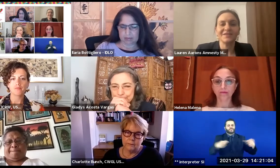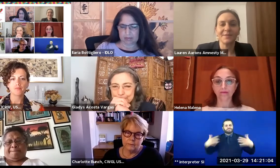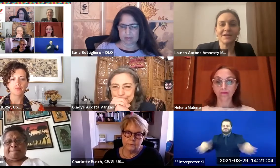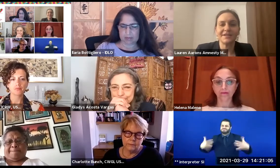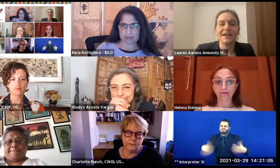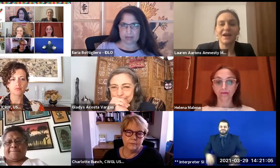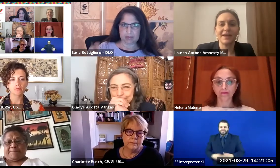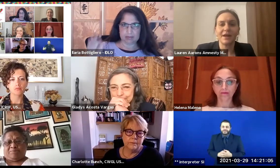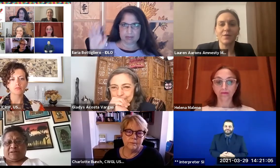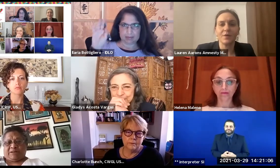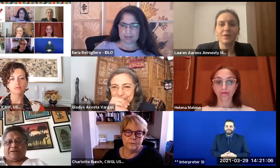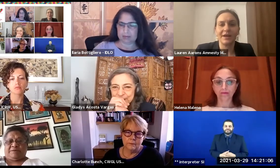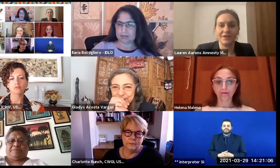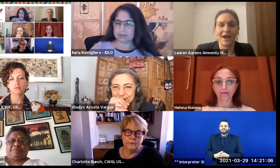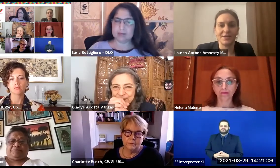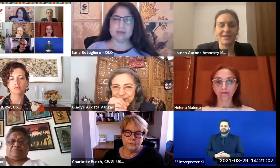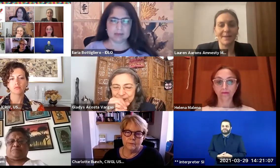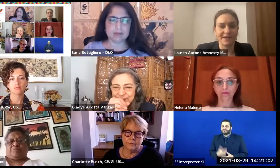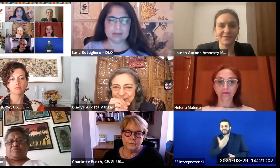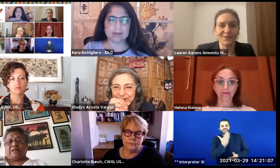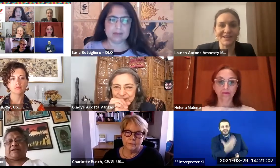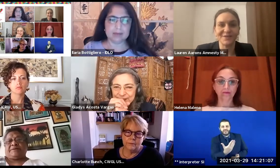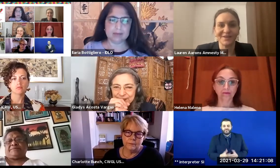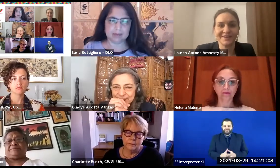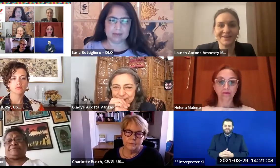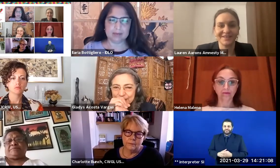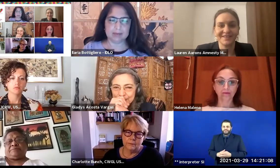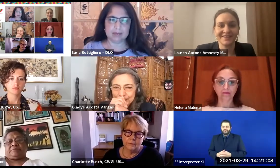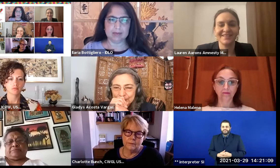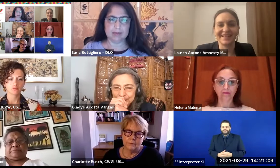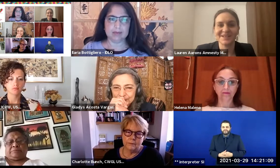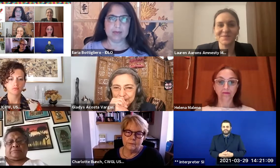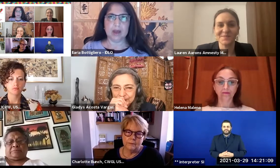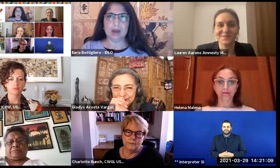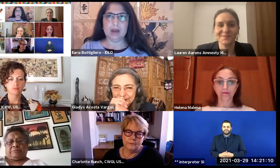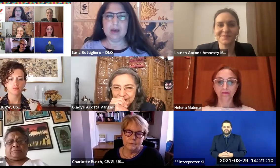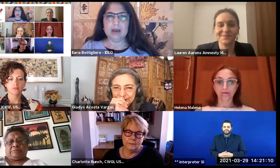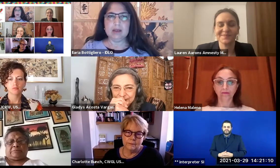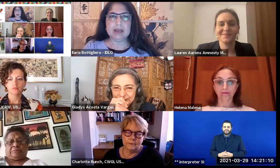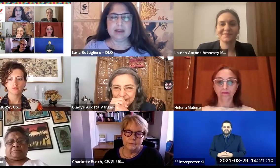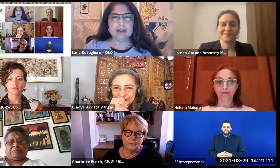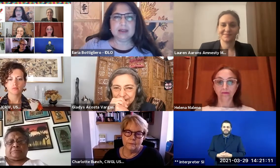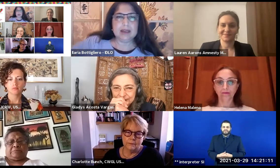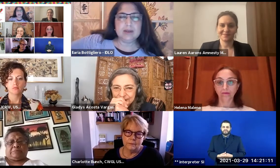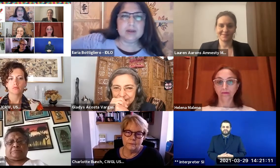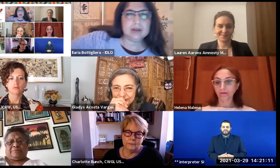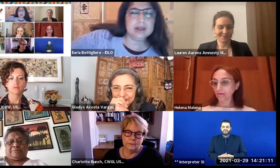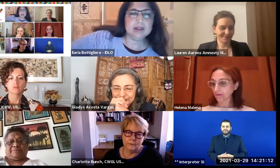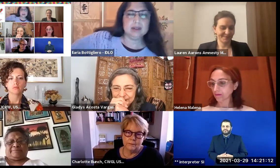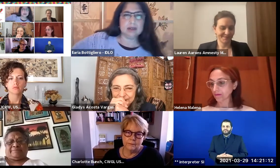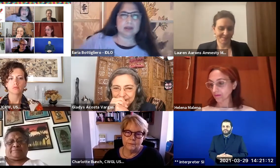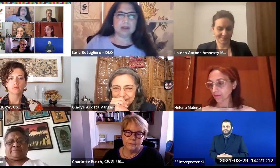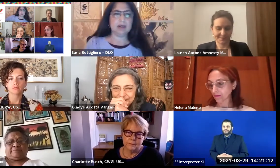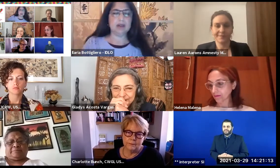Thank you so much. And IIaria, your hand was up. I passed the floor to you. Thanks. Thank you,